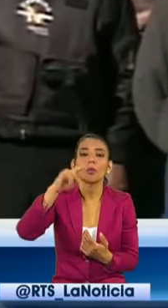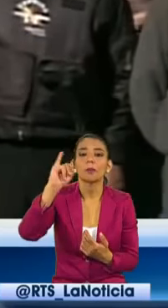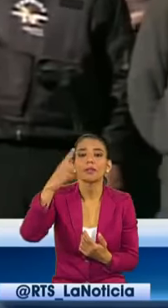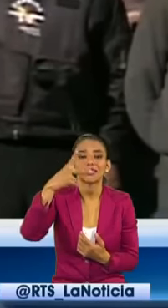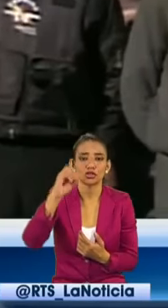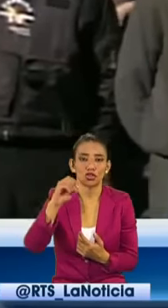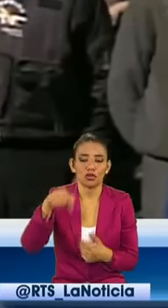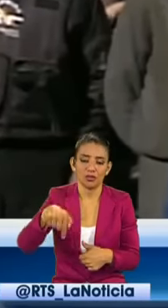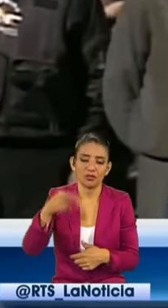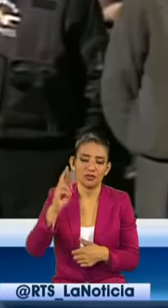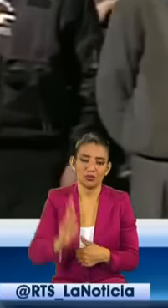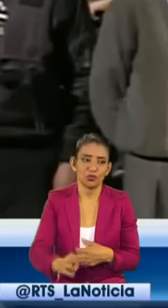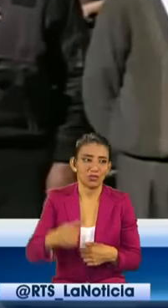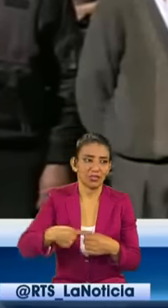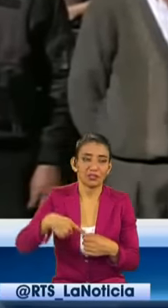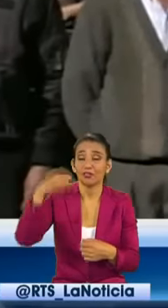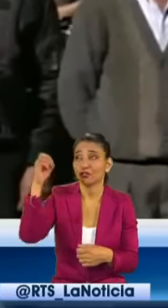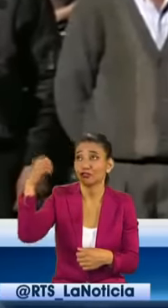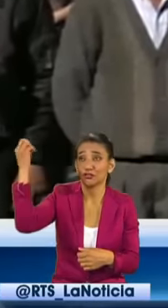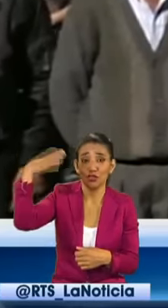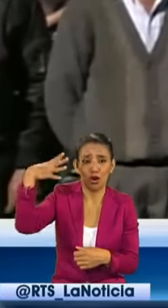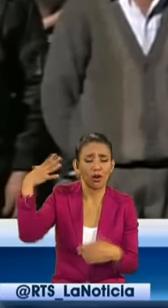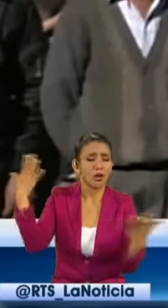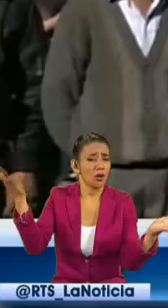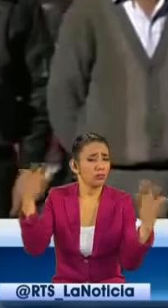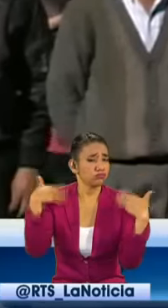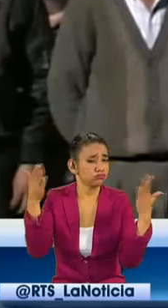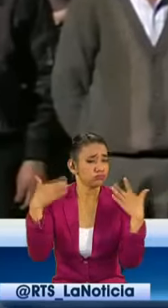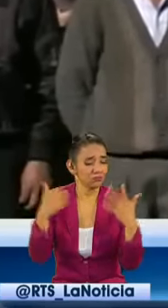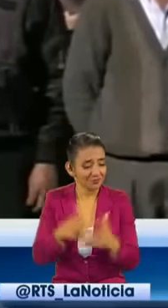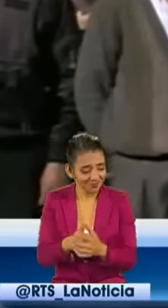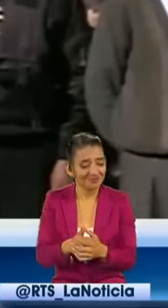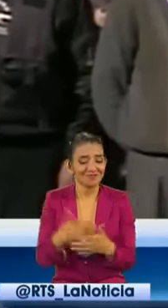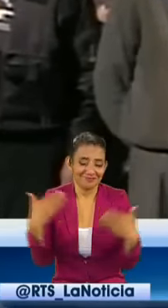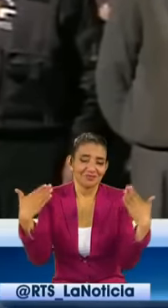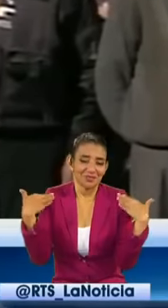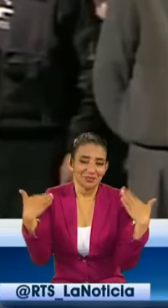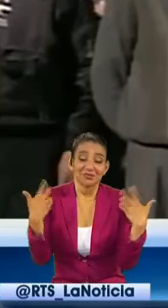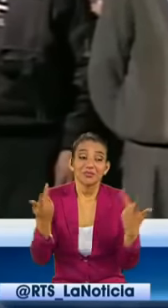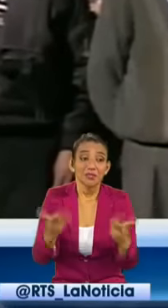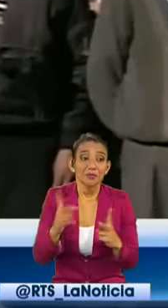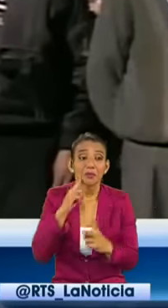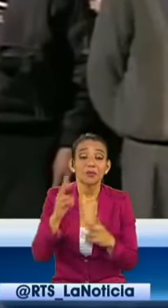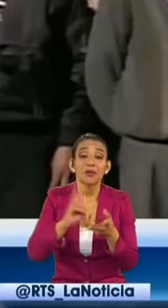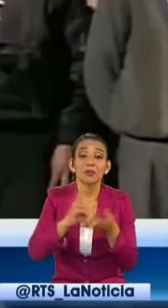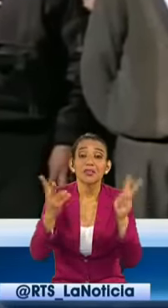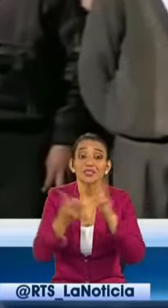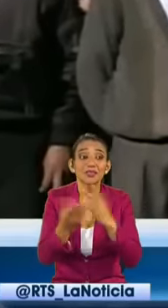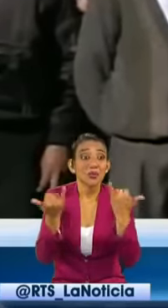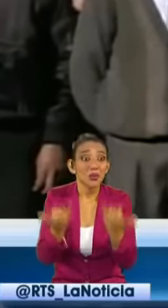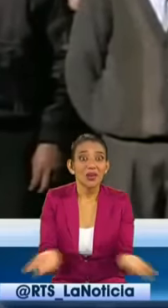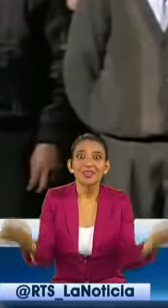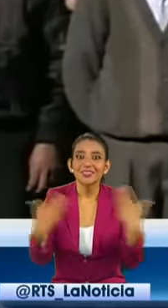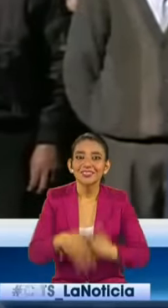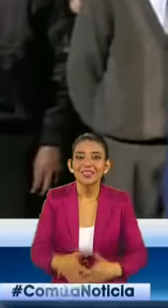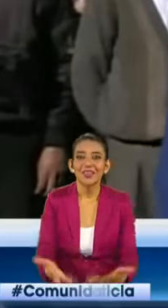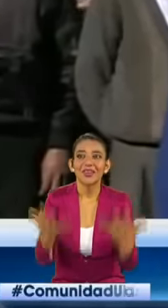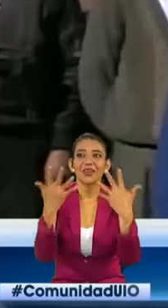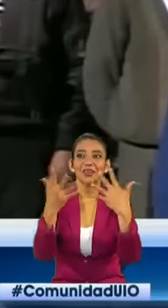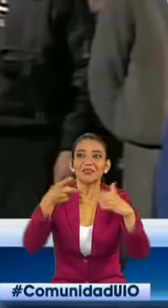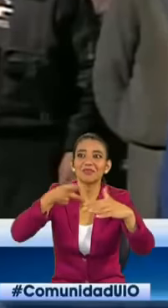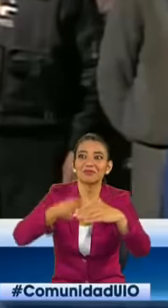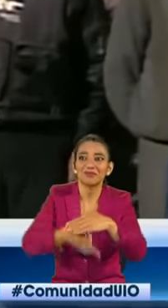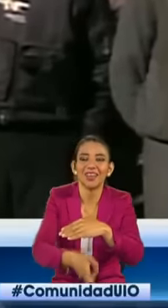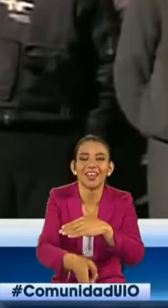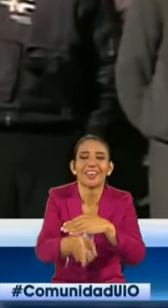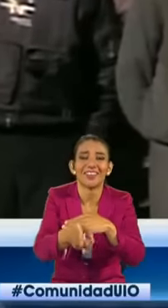sol radiante que nos recibe esta mañana la capital, y precisamente llena de alegría también, porque los vecinos van a tener el día de hoy una obra excepcional